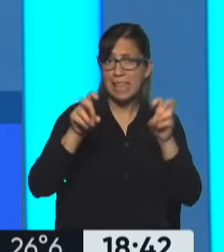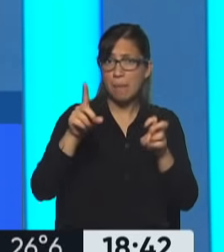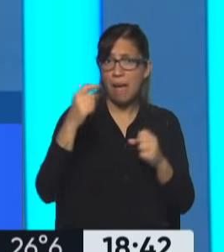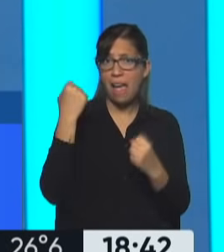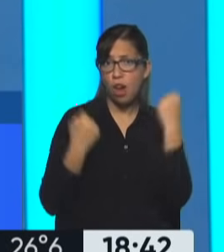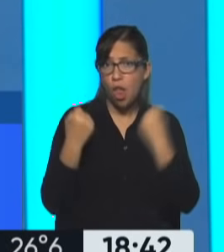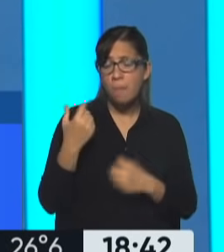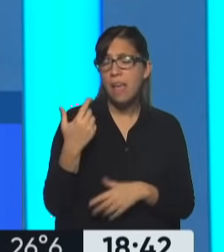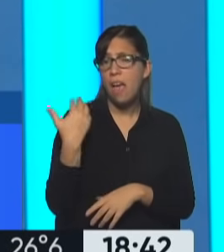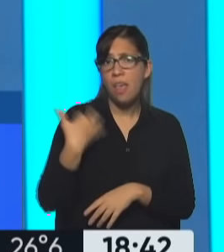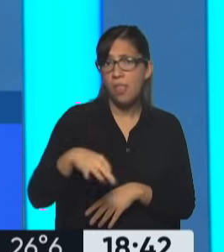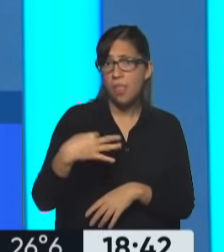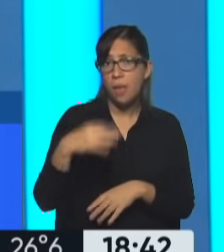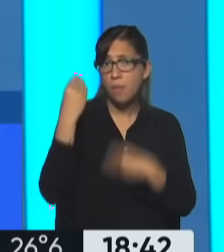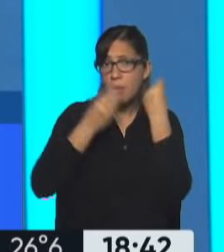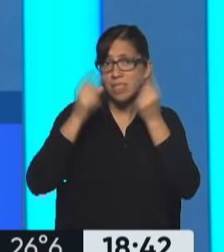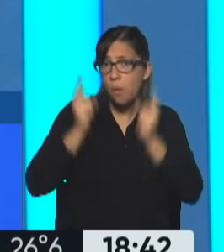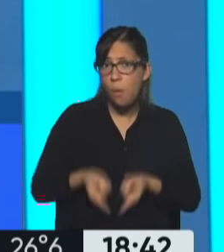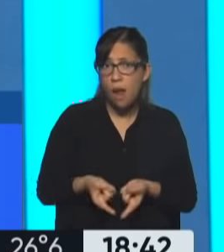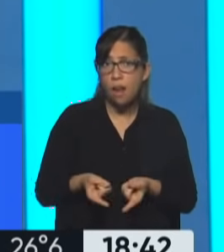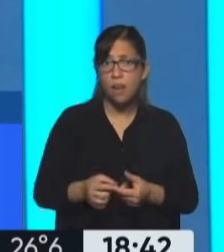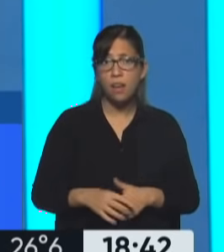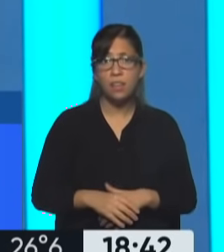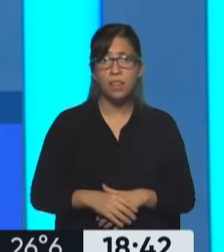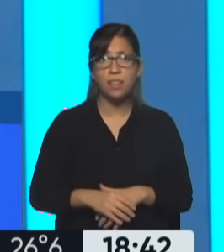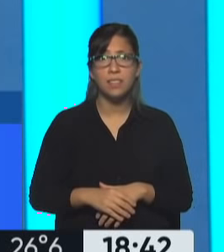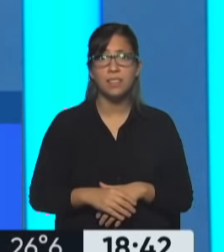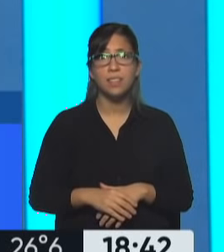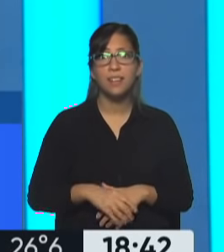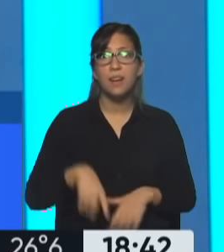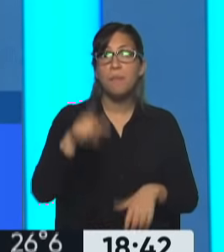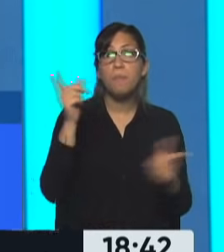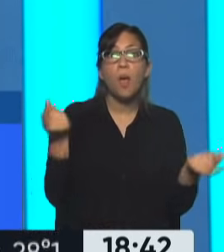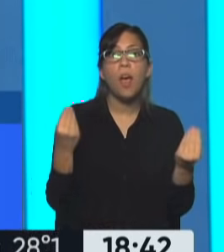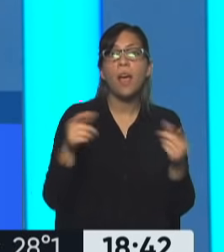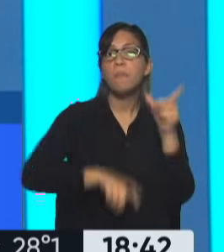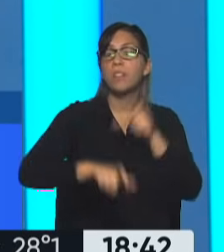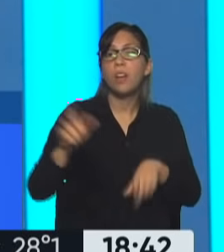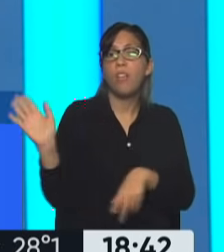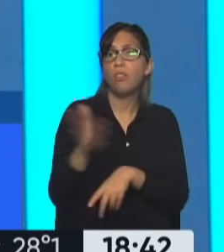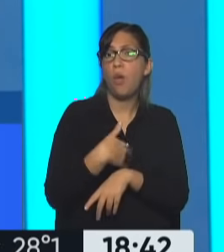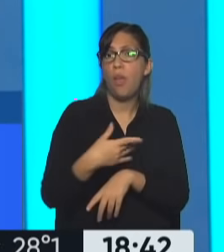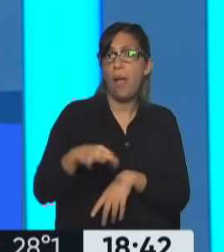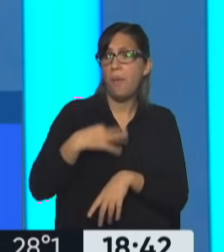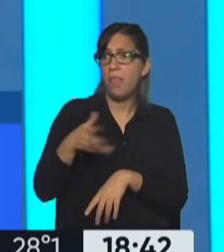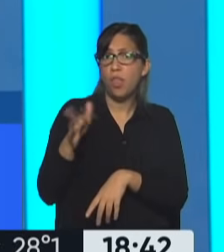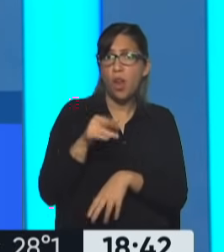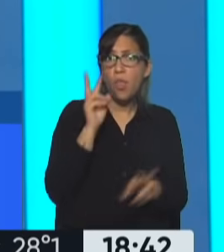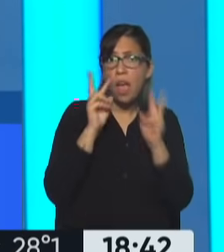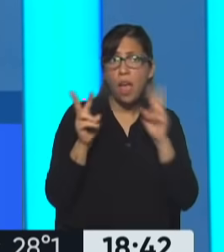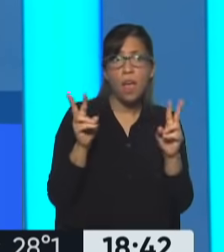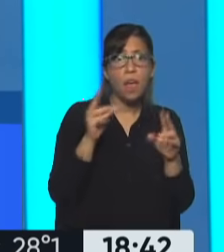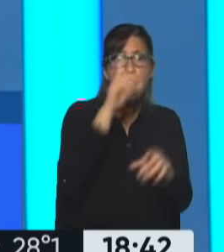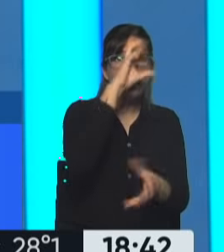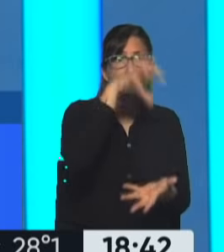preocuparse, porque es la gente que uno se cruza en la calle, es la gente que comparte un trabajo, que comparte un hospital,